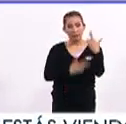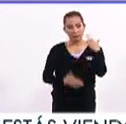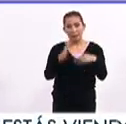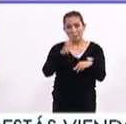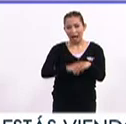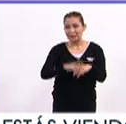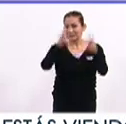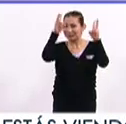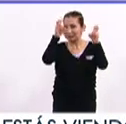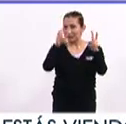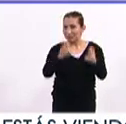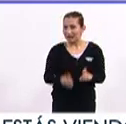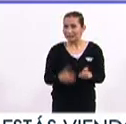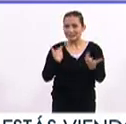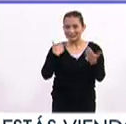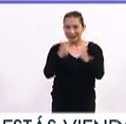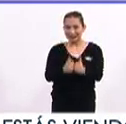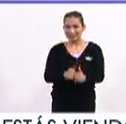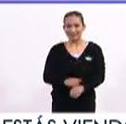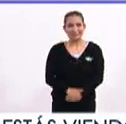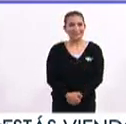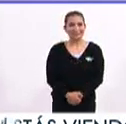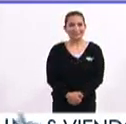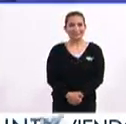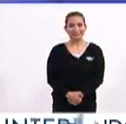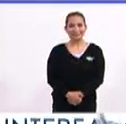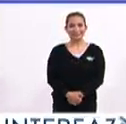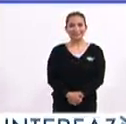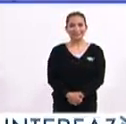regresamos con muchos más temas, así que no se vayan.